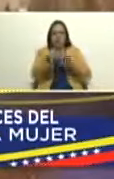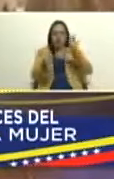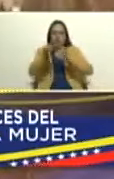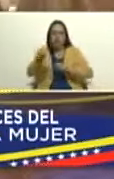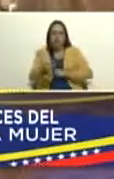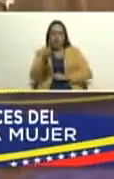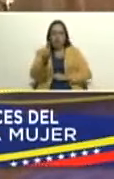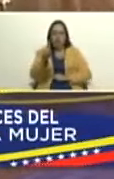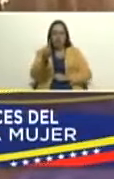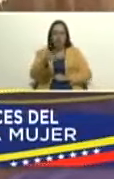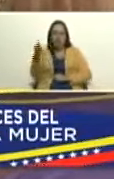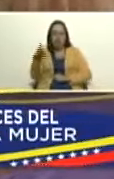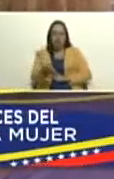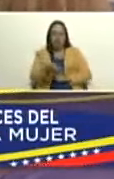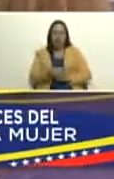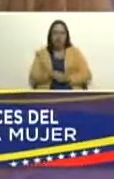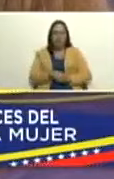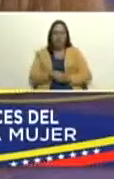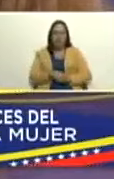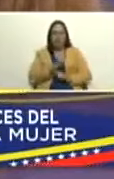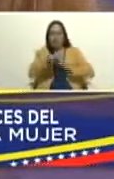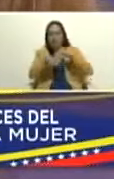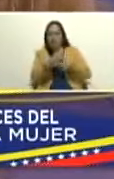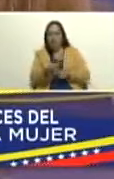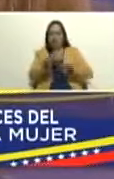26.1. Luego viene